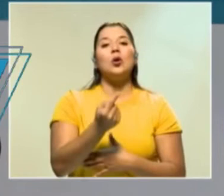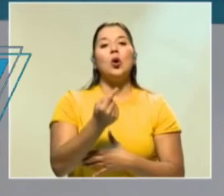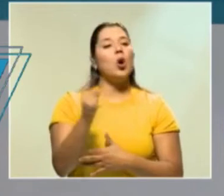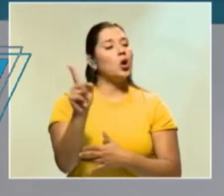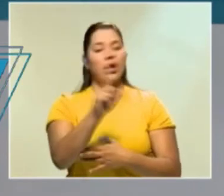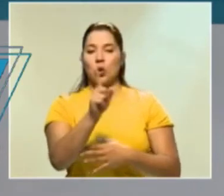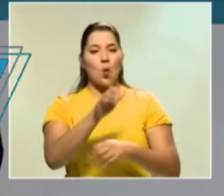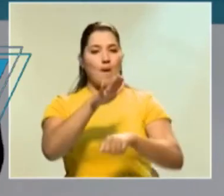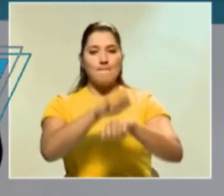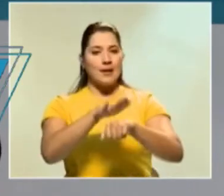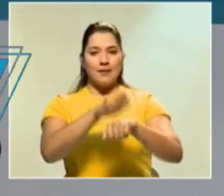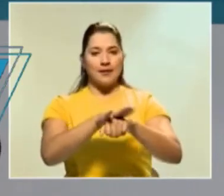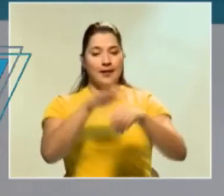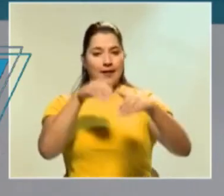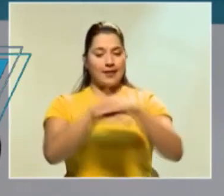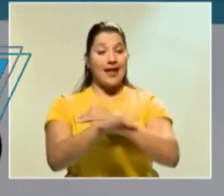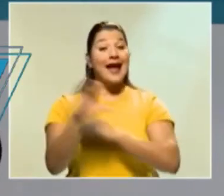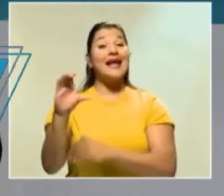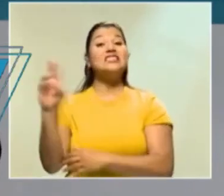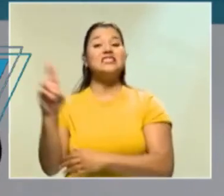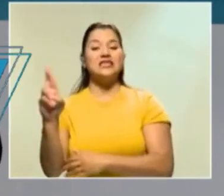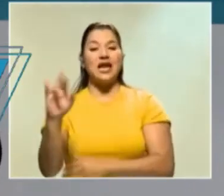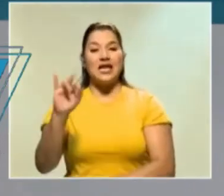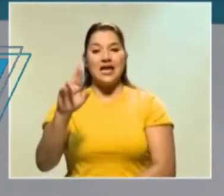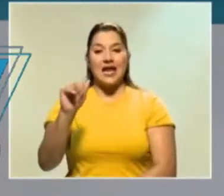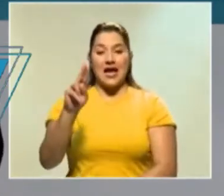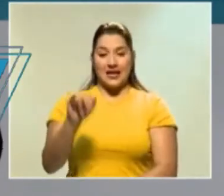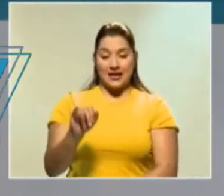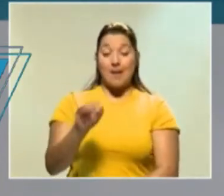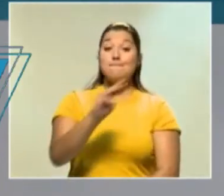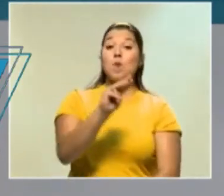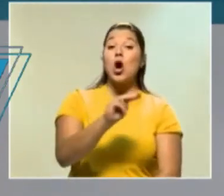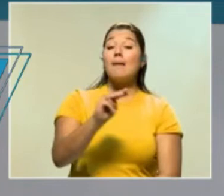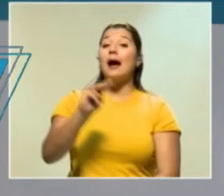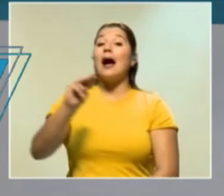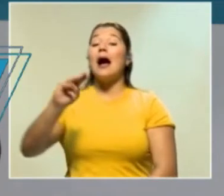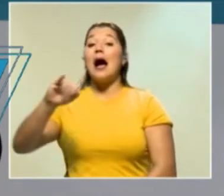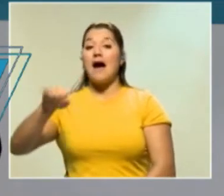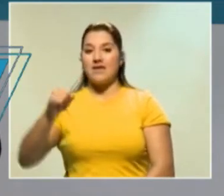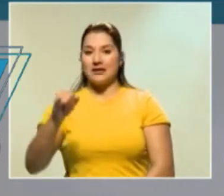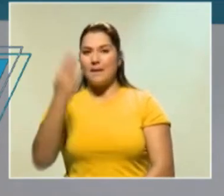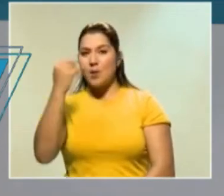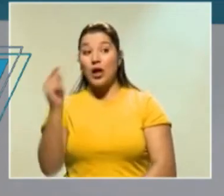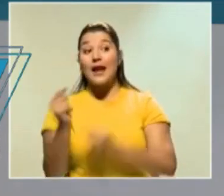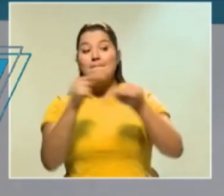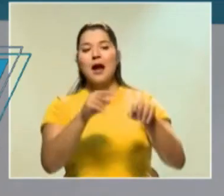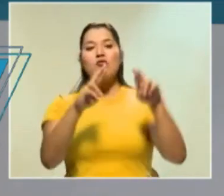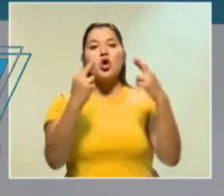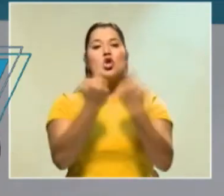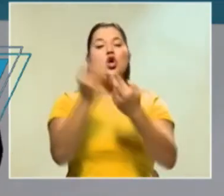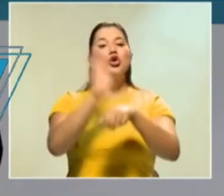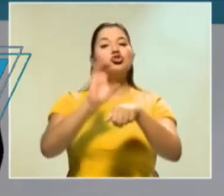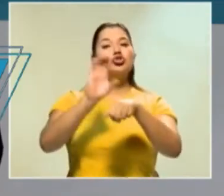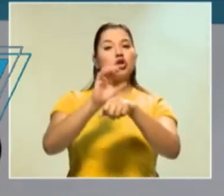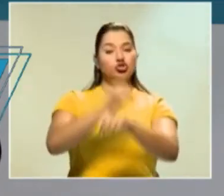visado de ingreso al canciller iraní Mohammad Javad, quien iba a asistir a la reunión del Consejo de Seguridad de